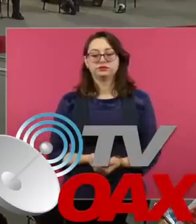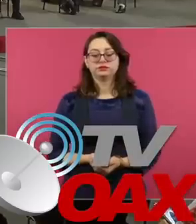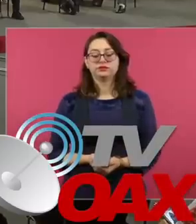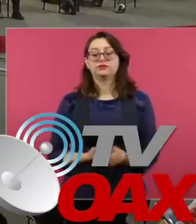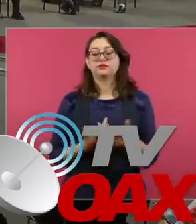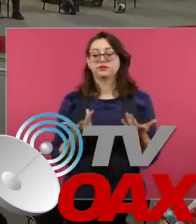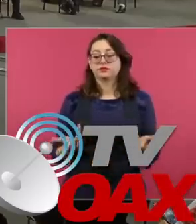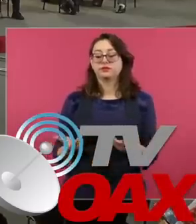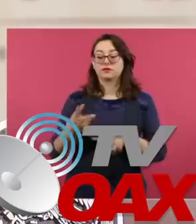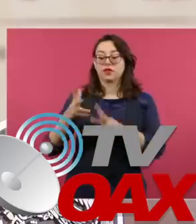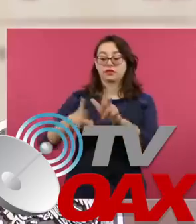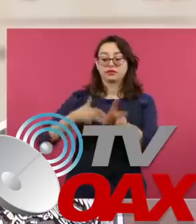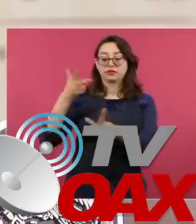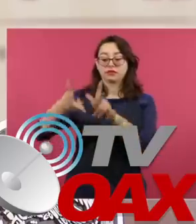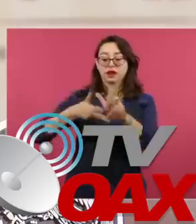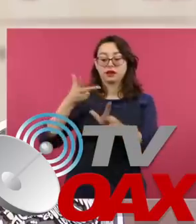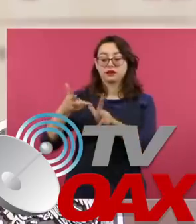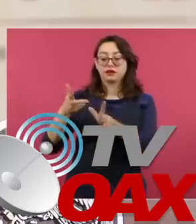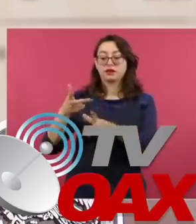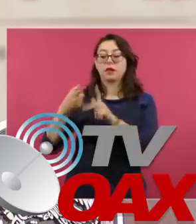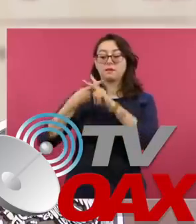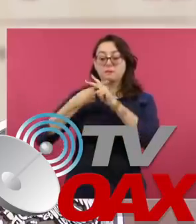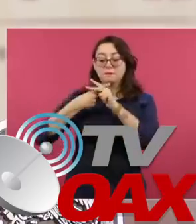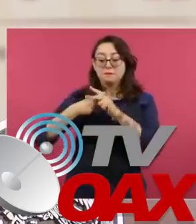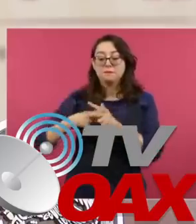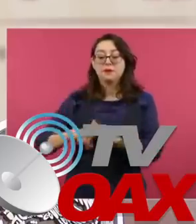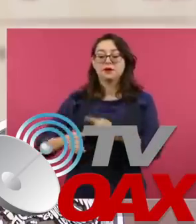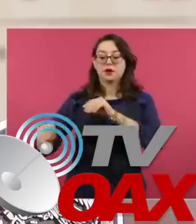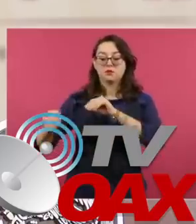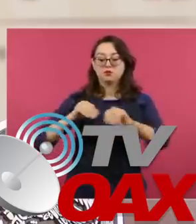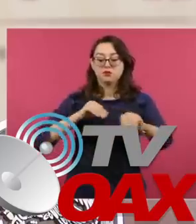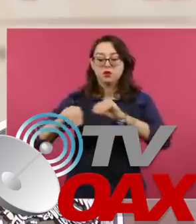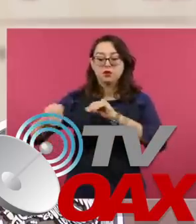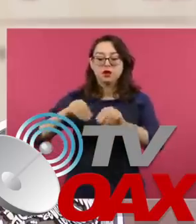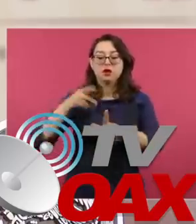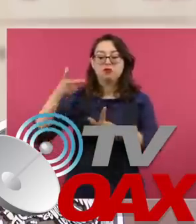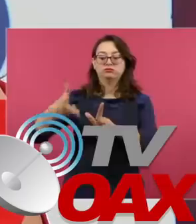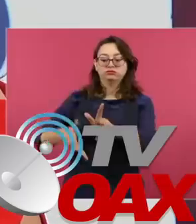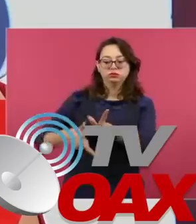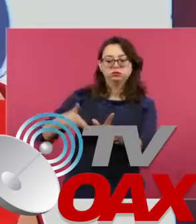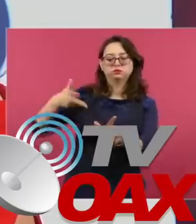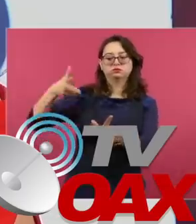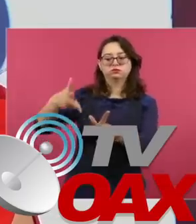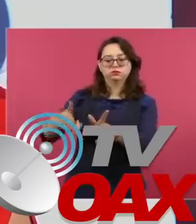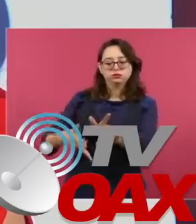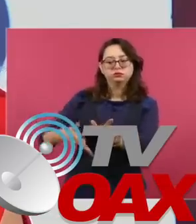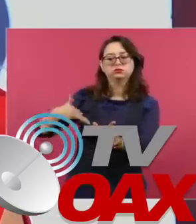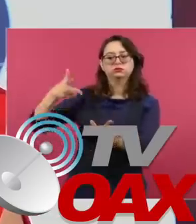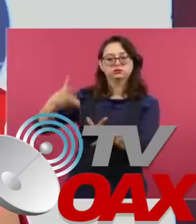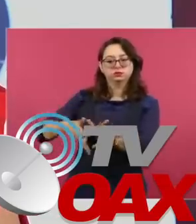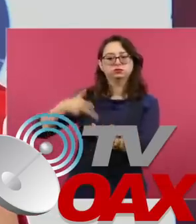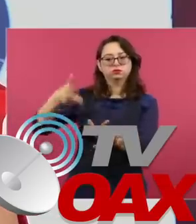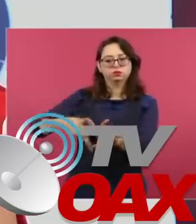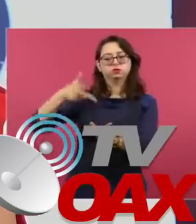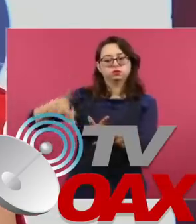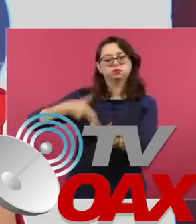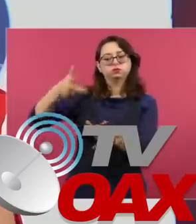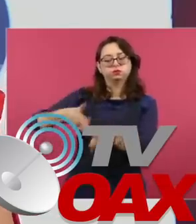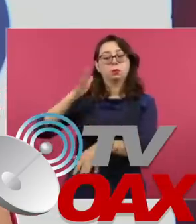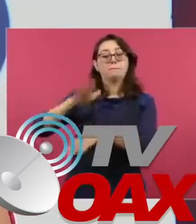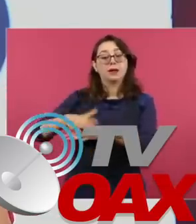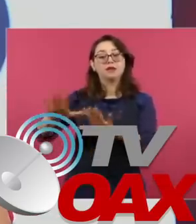unos cuantos metros, unos cuantos kilómetros, a cierta velocidad y poco a poco irlo incrementando hasta llegar